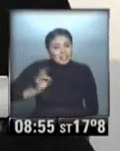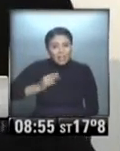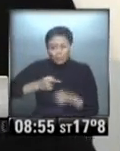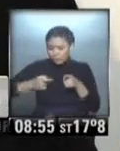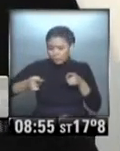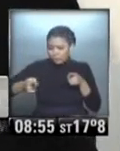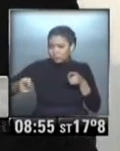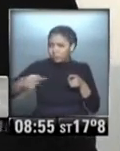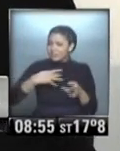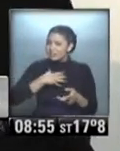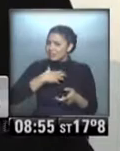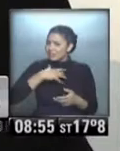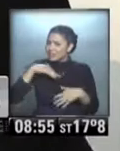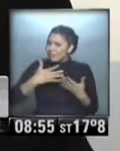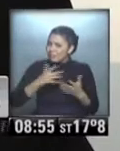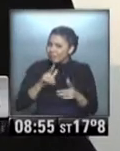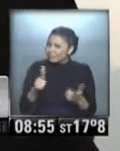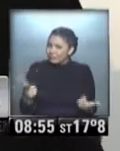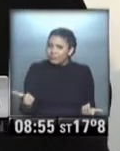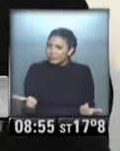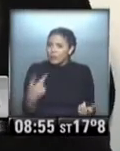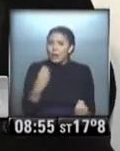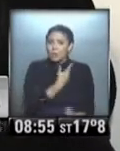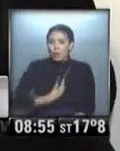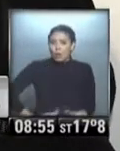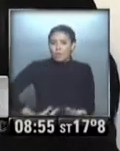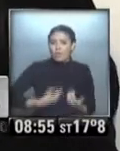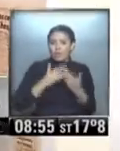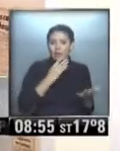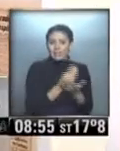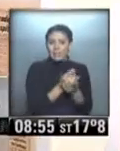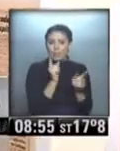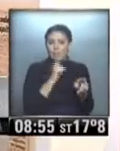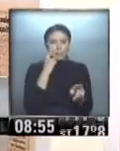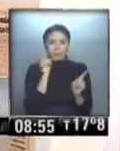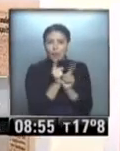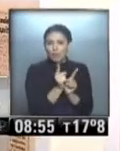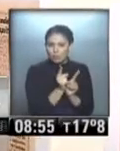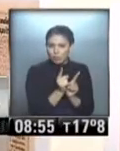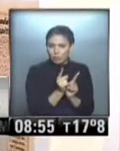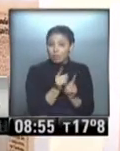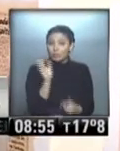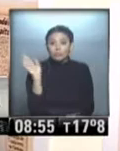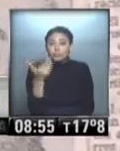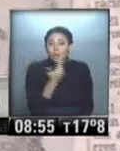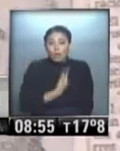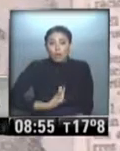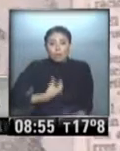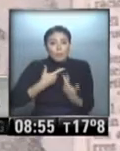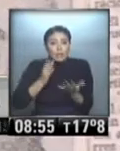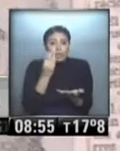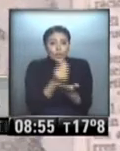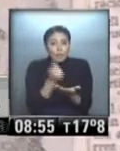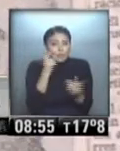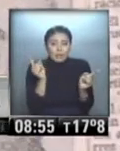era poca la esperanza en la democracia, porque duraban poco los gobiernos democráticos, no todos los gobiernos democráticos duraban poco. Y